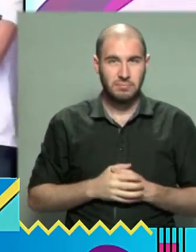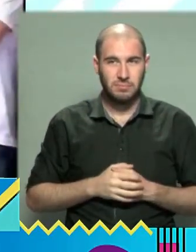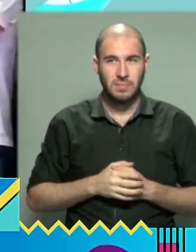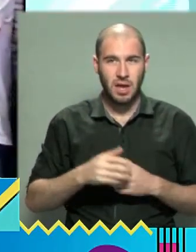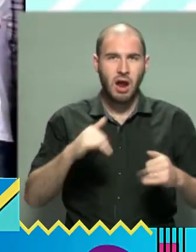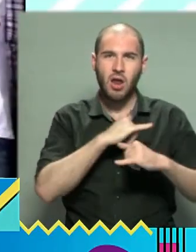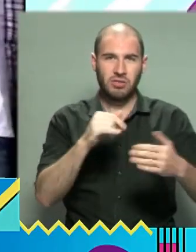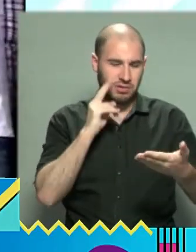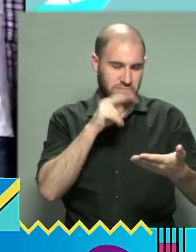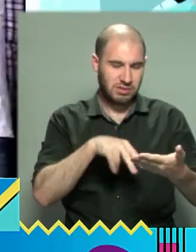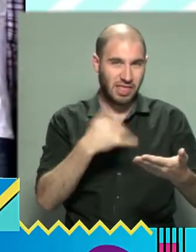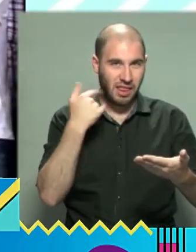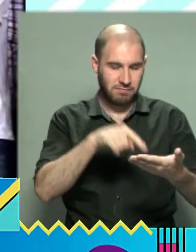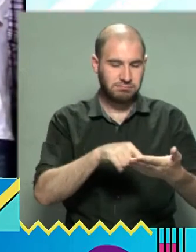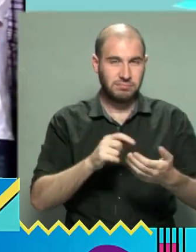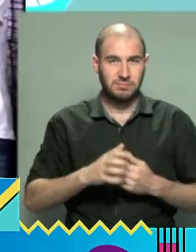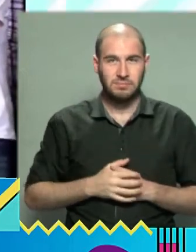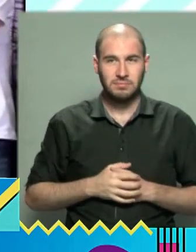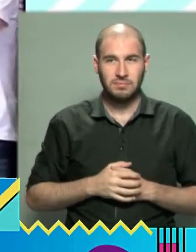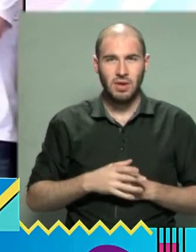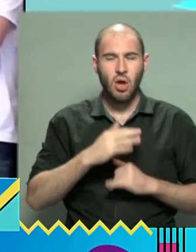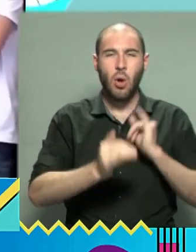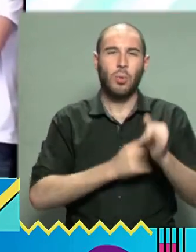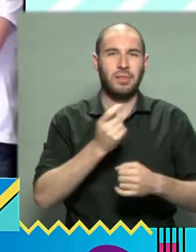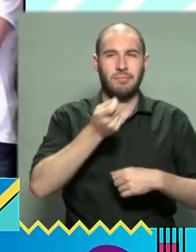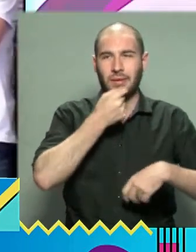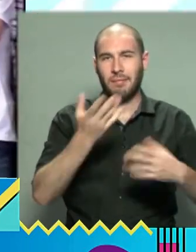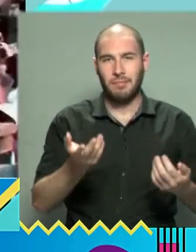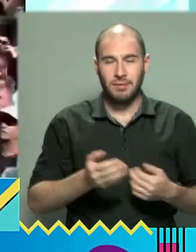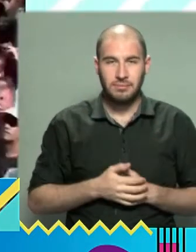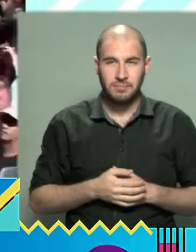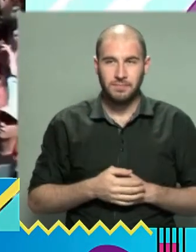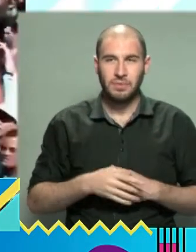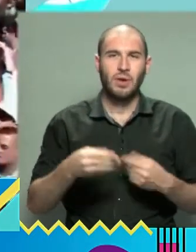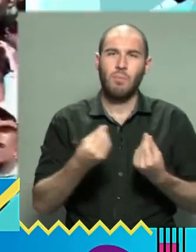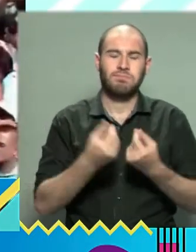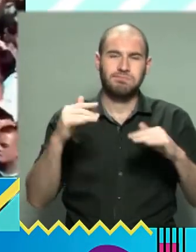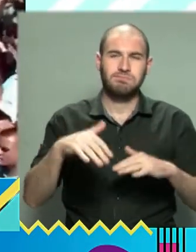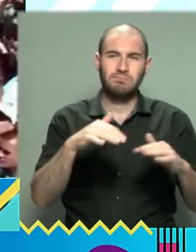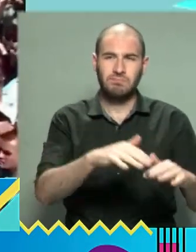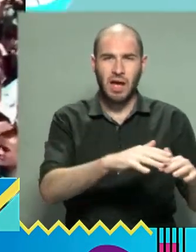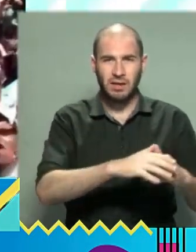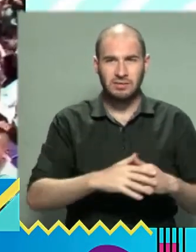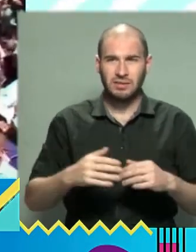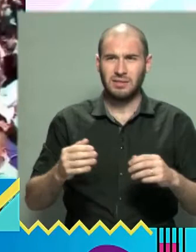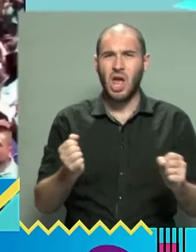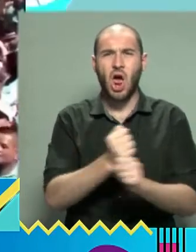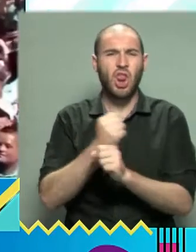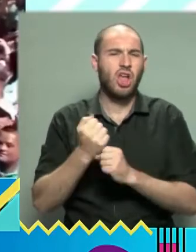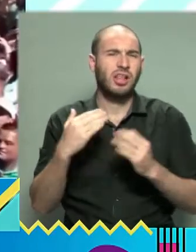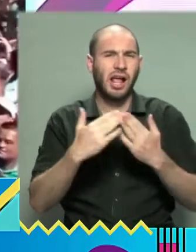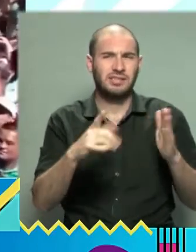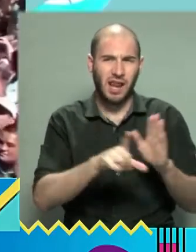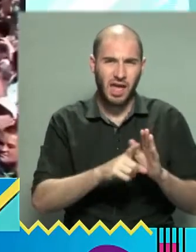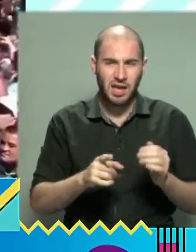las noticias en el teléfono, y decían que había una multitudinaria marcha que estaba haciendo destrozos en la